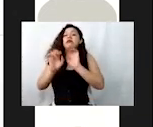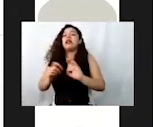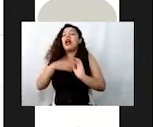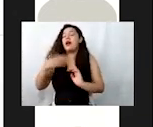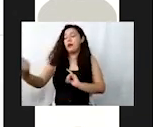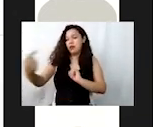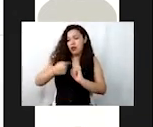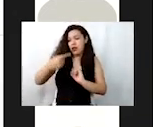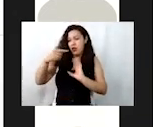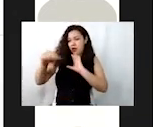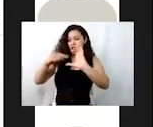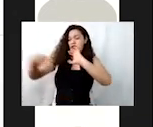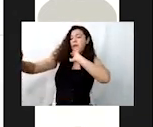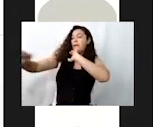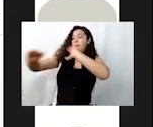directamente para